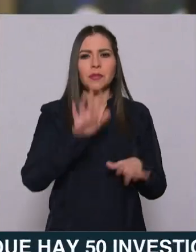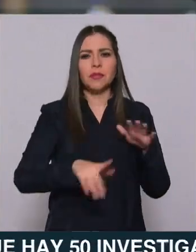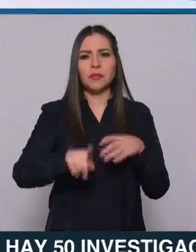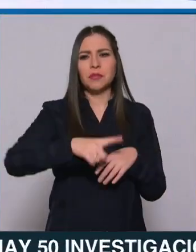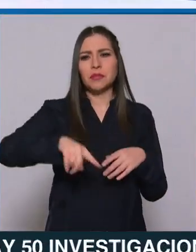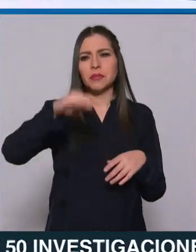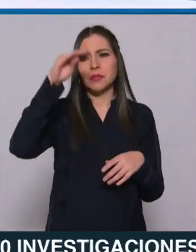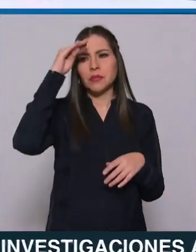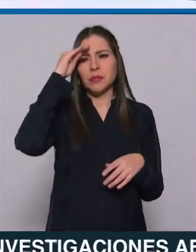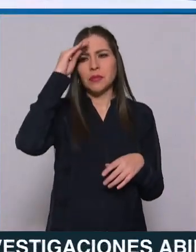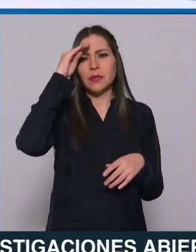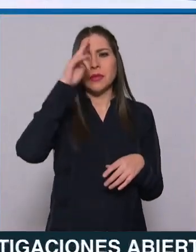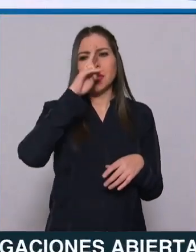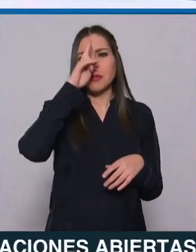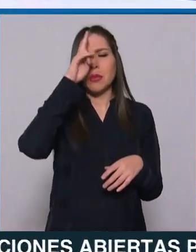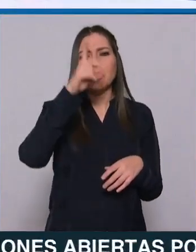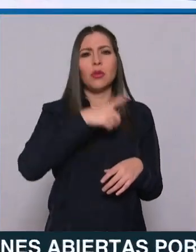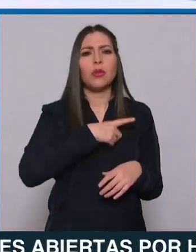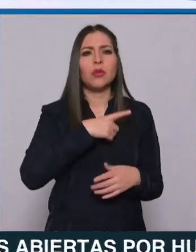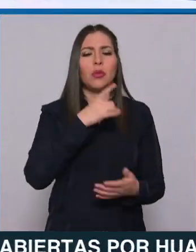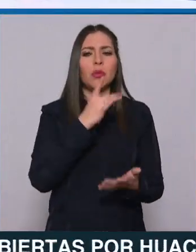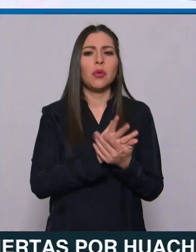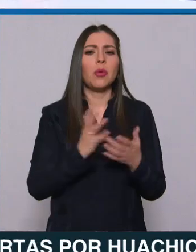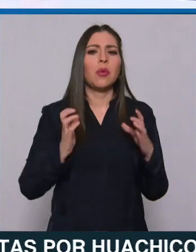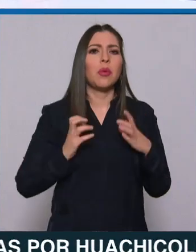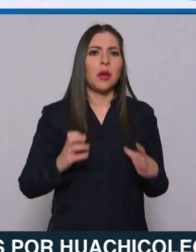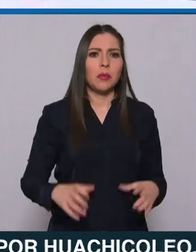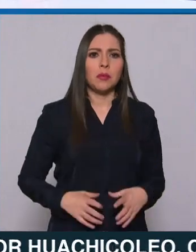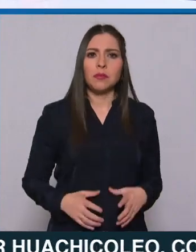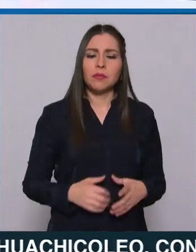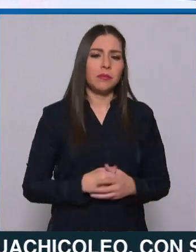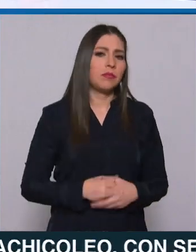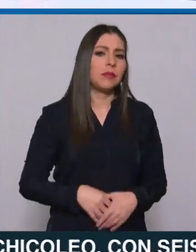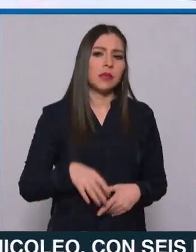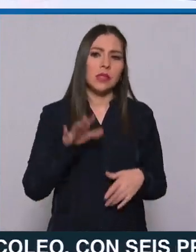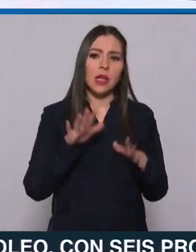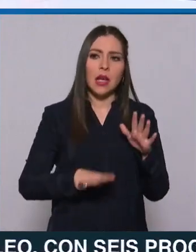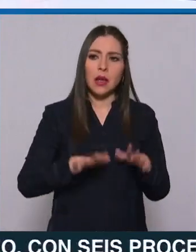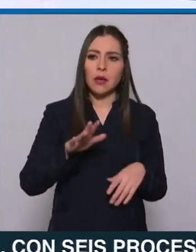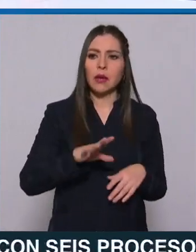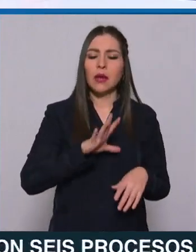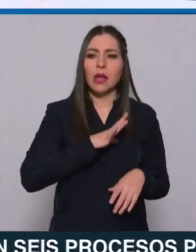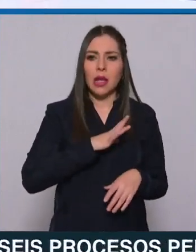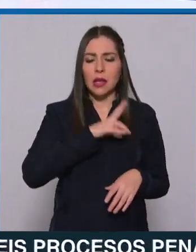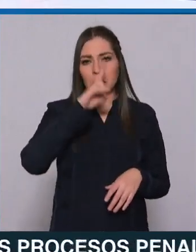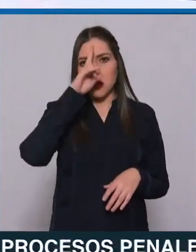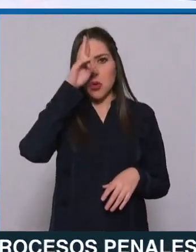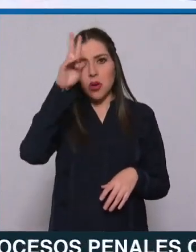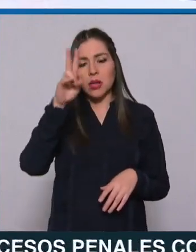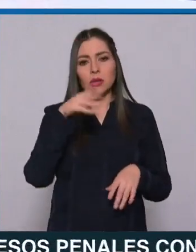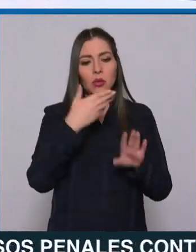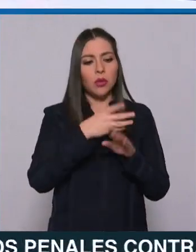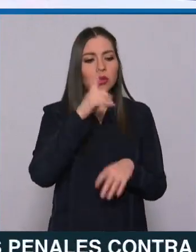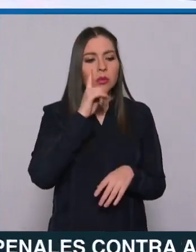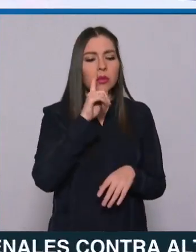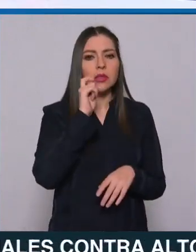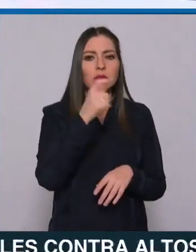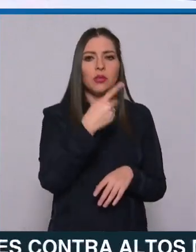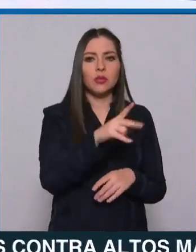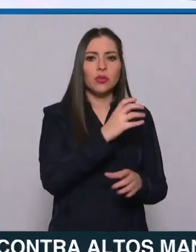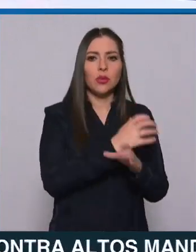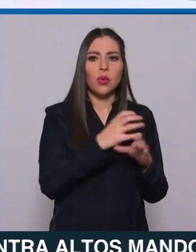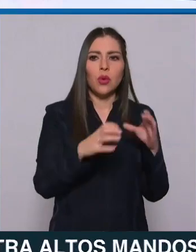veces que la violencia solamente es física, la violencia también puede ser patrimonial, ¿no? Cuando a una mujer, a pesar de que